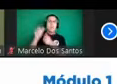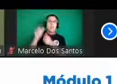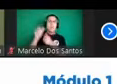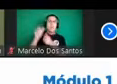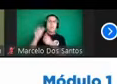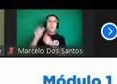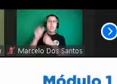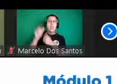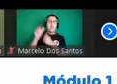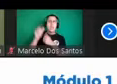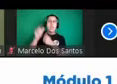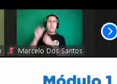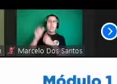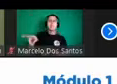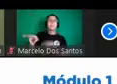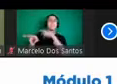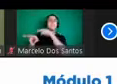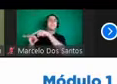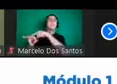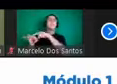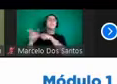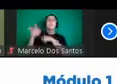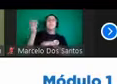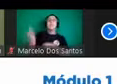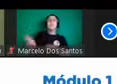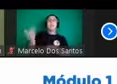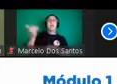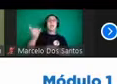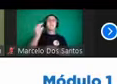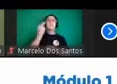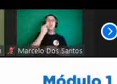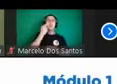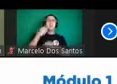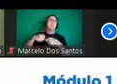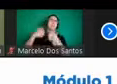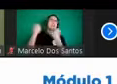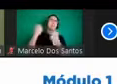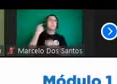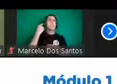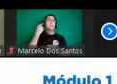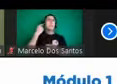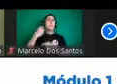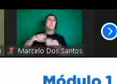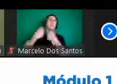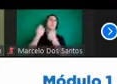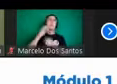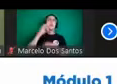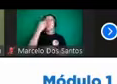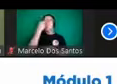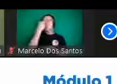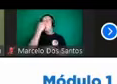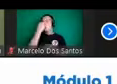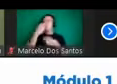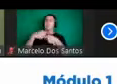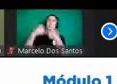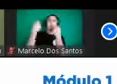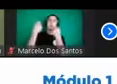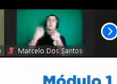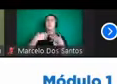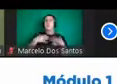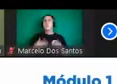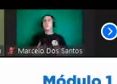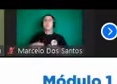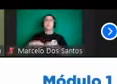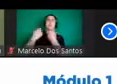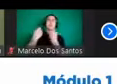nuestro funcionario con discapacidad, hagamos el análisis teniendo en cuenta que la situación de esa persona tiene que